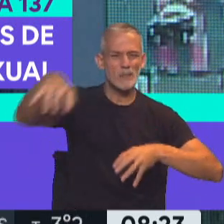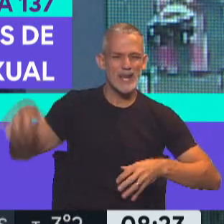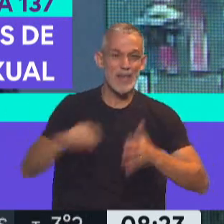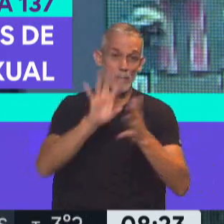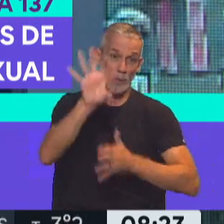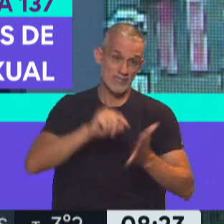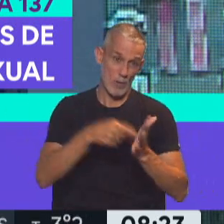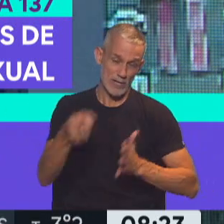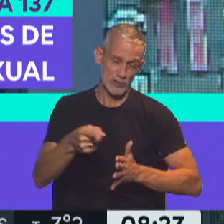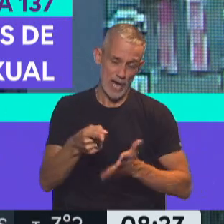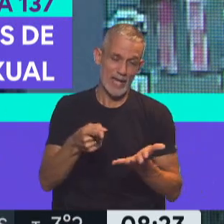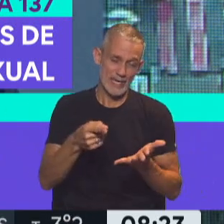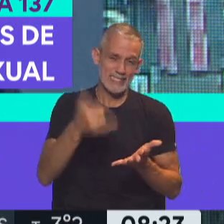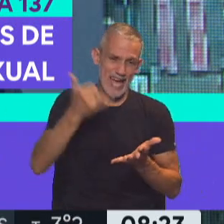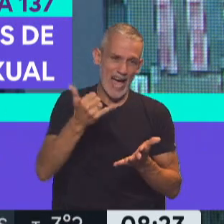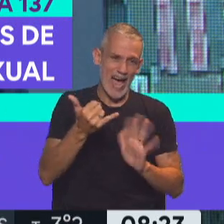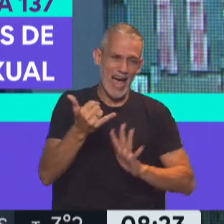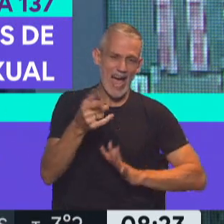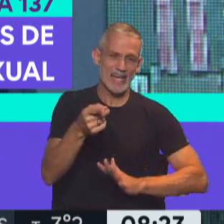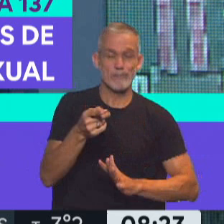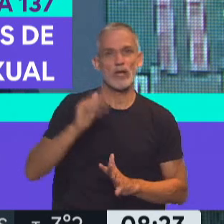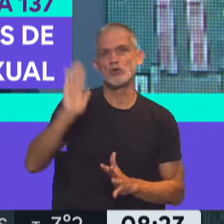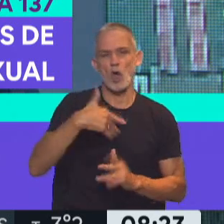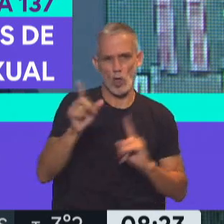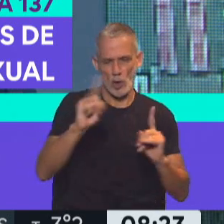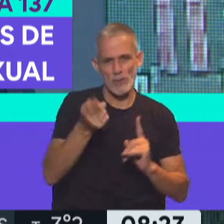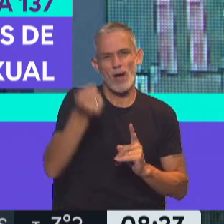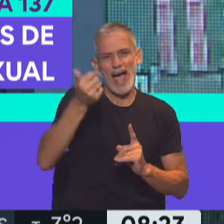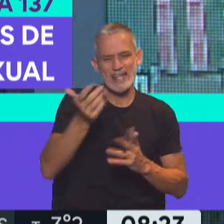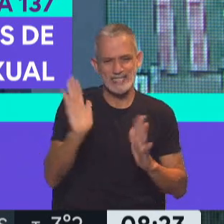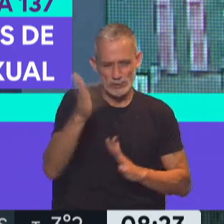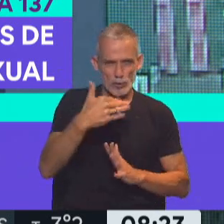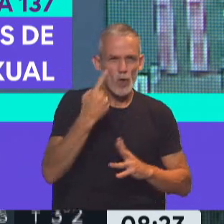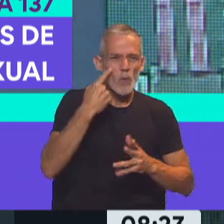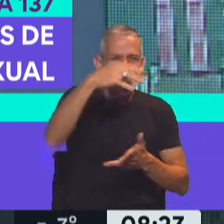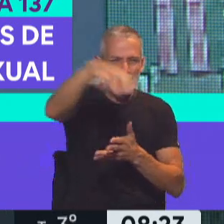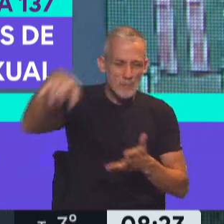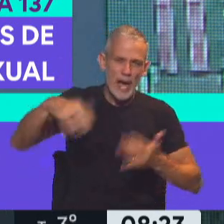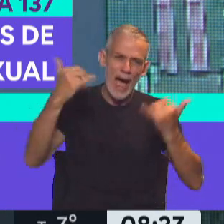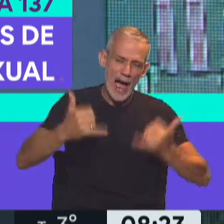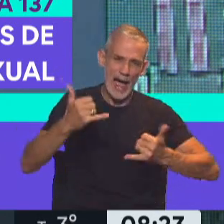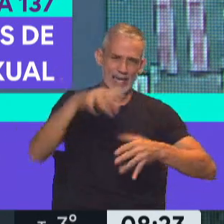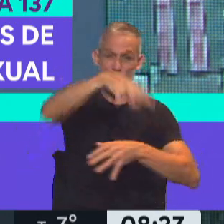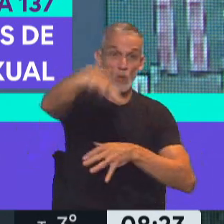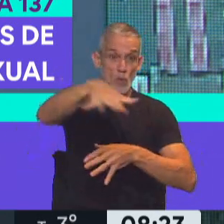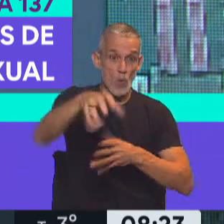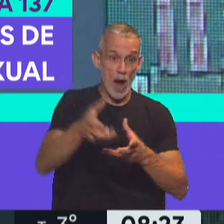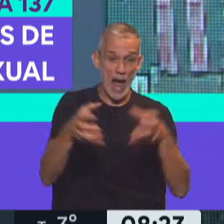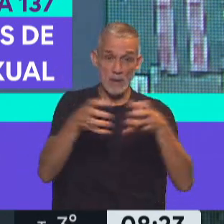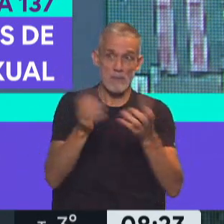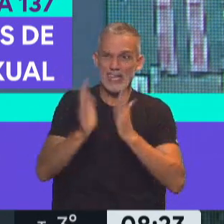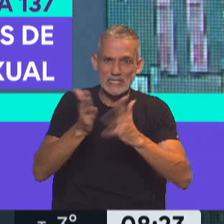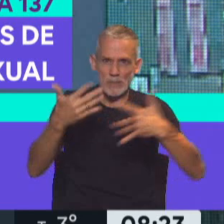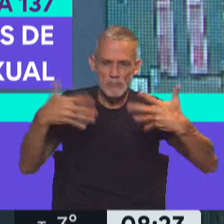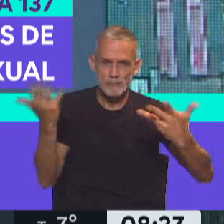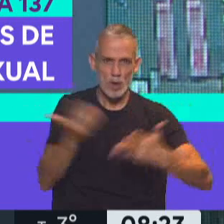Aires, o en casi todos los municipios de la provincia de Buenos Aires, en realidad no en todos, cuando llegan a ese espacio, tampoco se viven